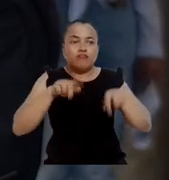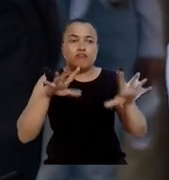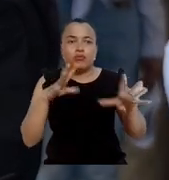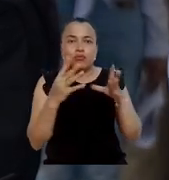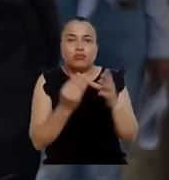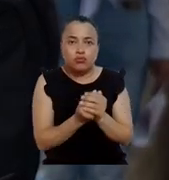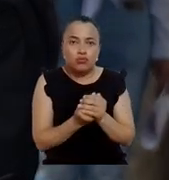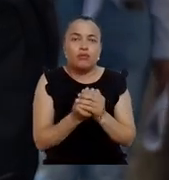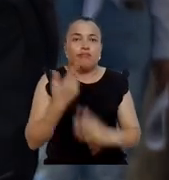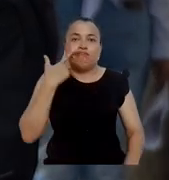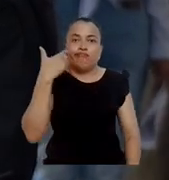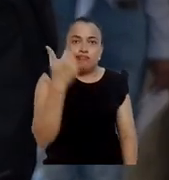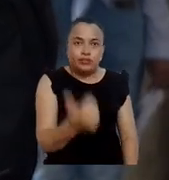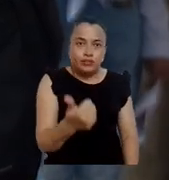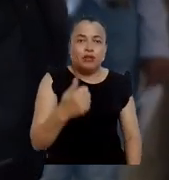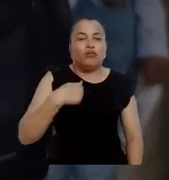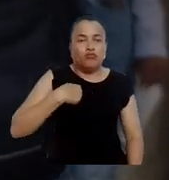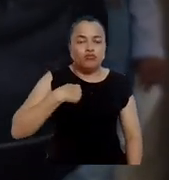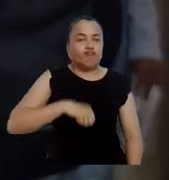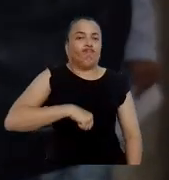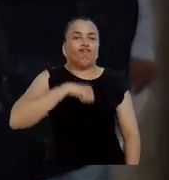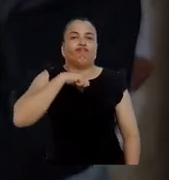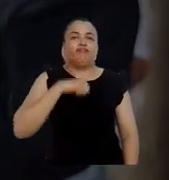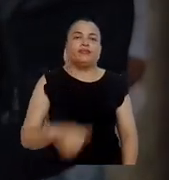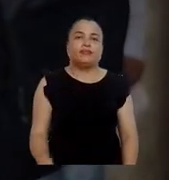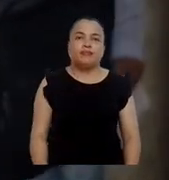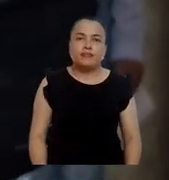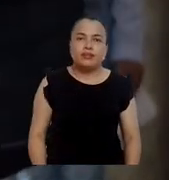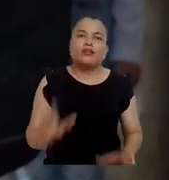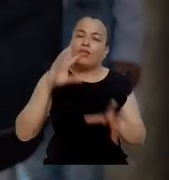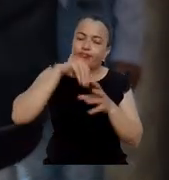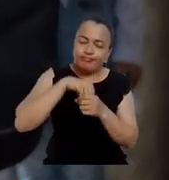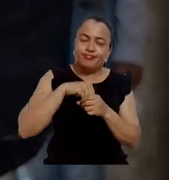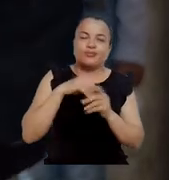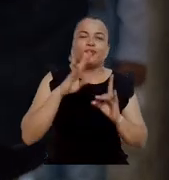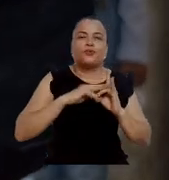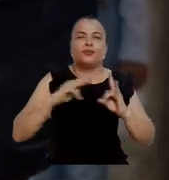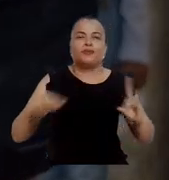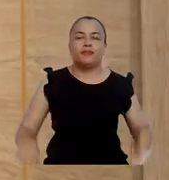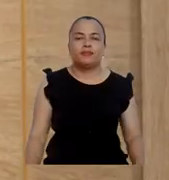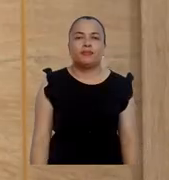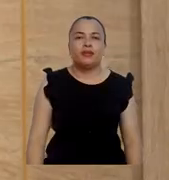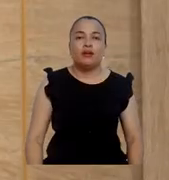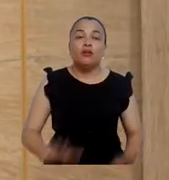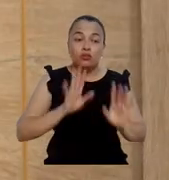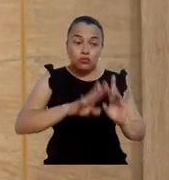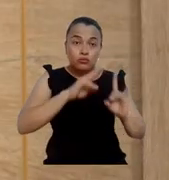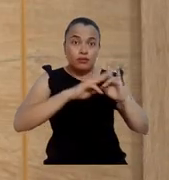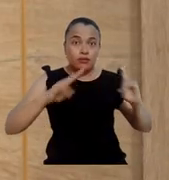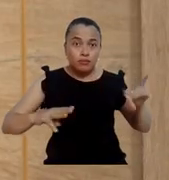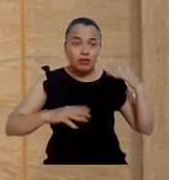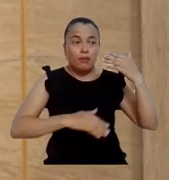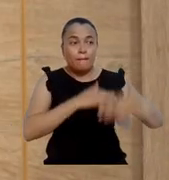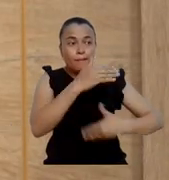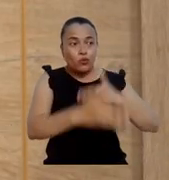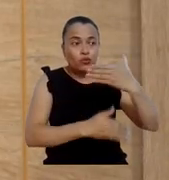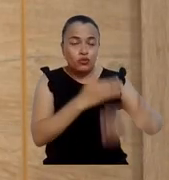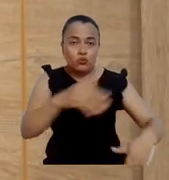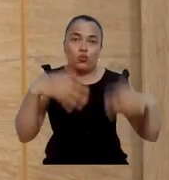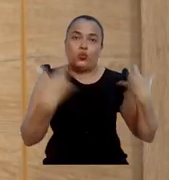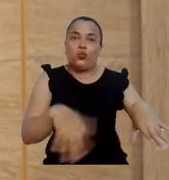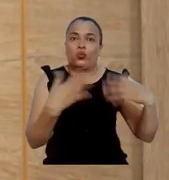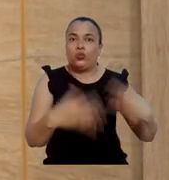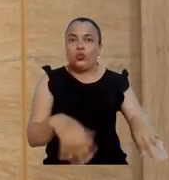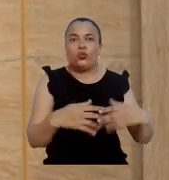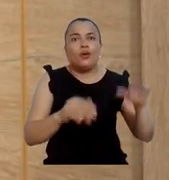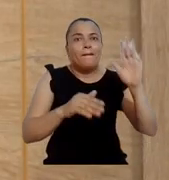inclusión, espectacular, me siento muy orgullosa de ser parte de esta universidad. La Universidad de Magdalena da pasos